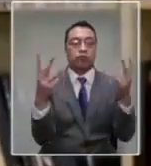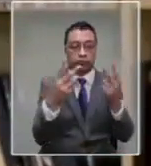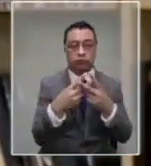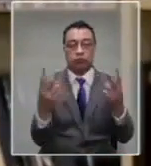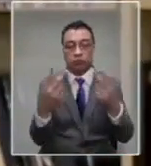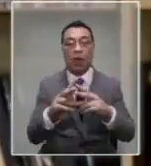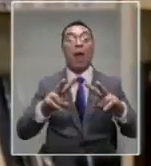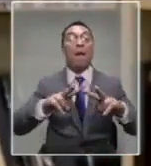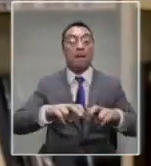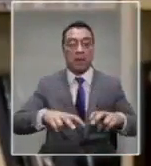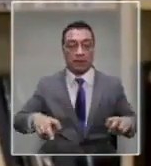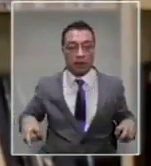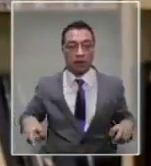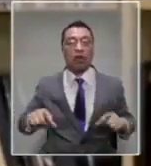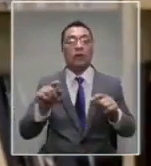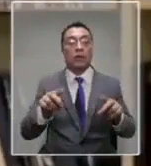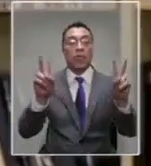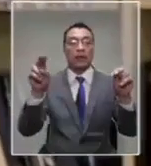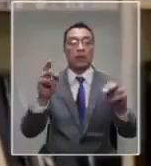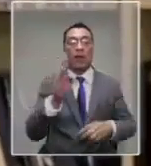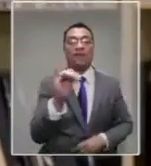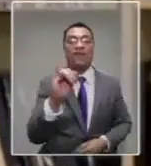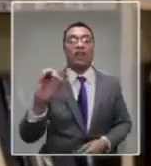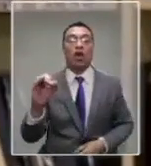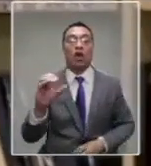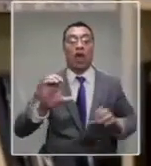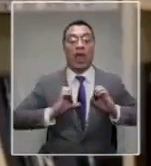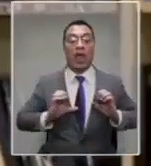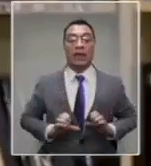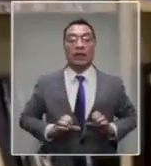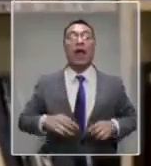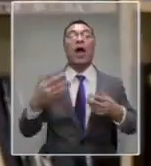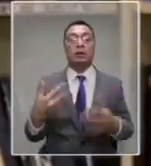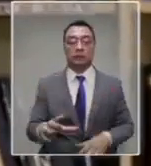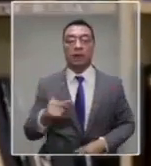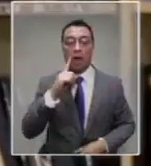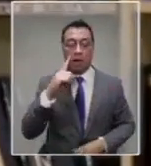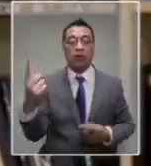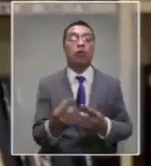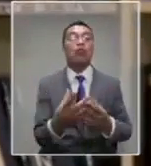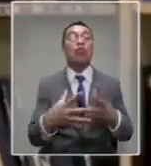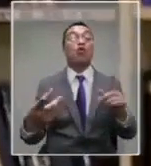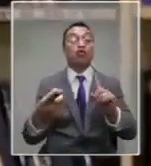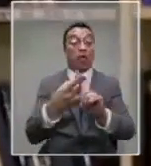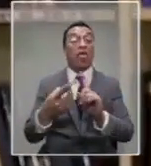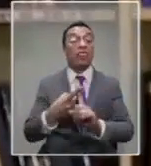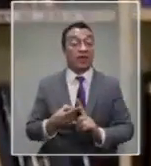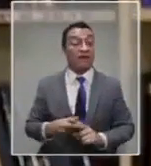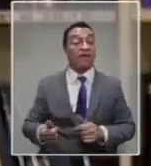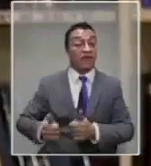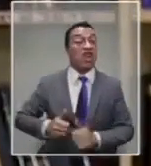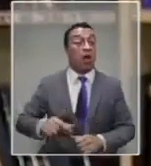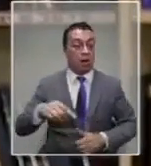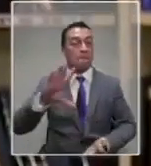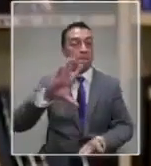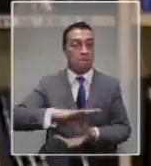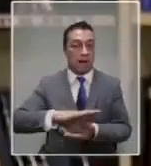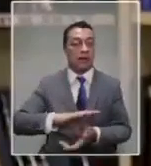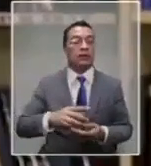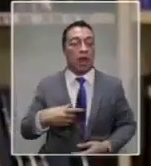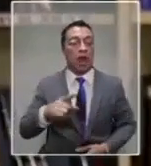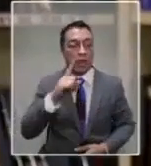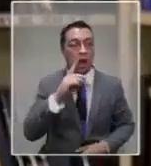publicaciones, que está haciendo investigación. En materia de bioética se nos vienen muchos desafíos como país, se nos